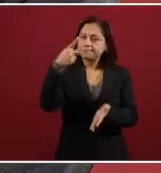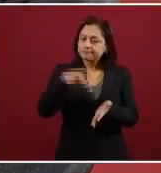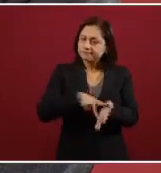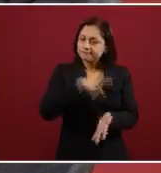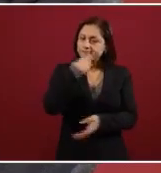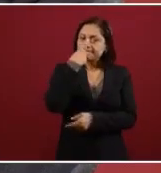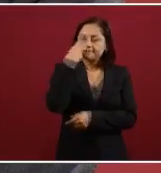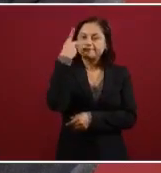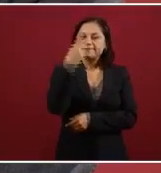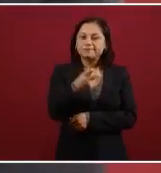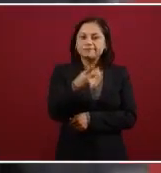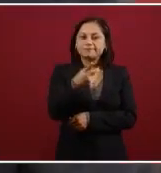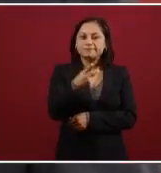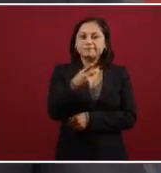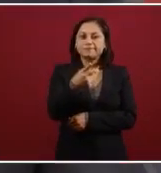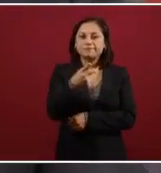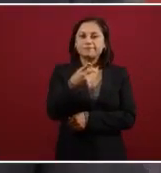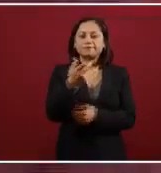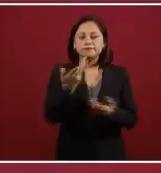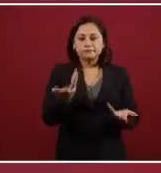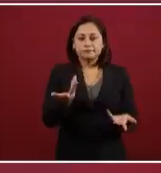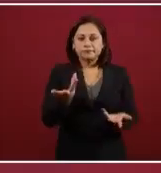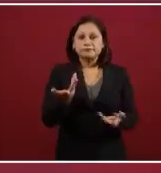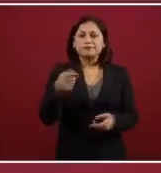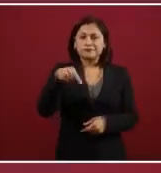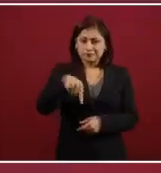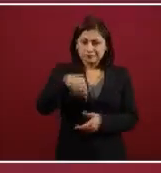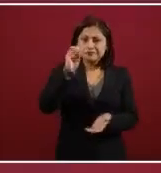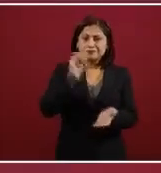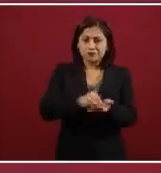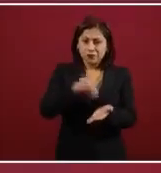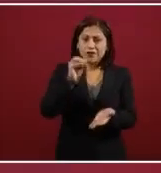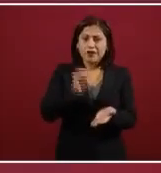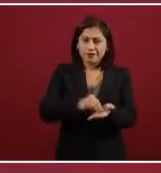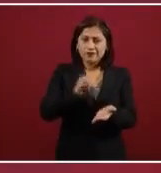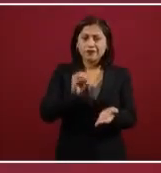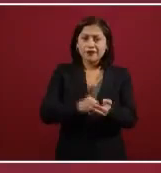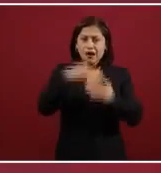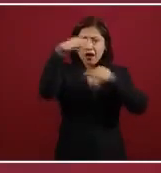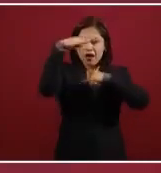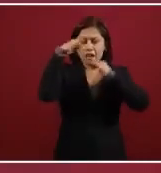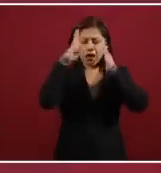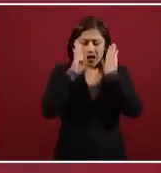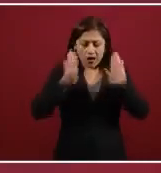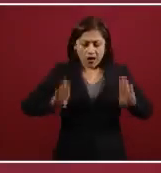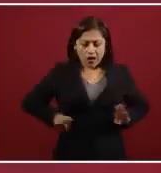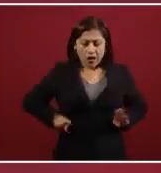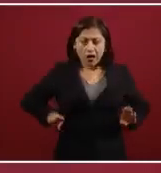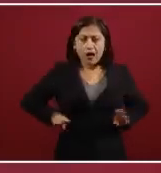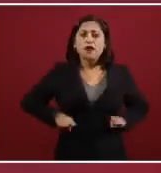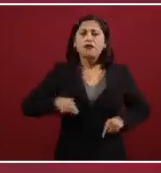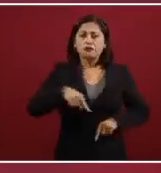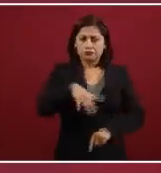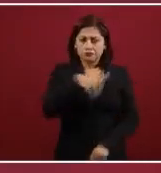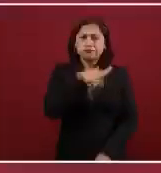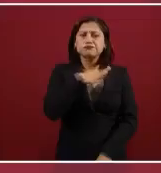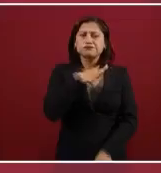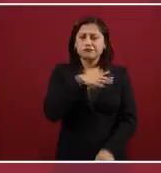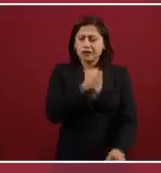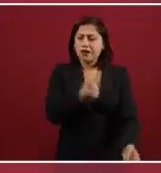en que existe el conservadurismo en México, que siempre ha existido,